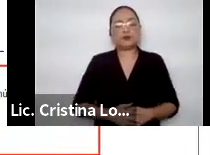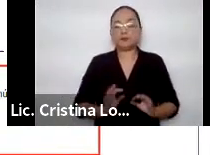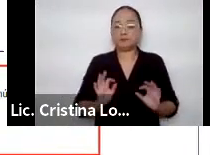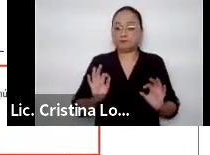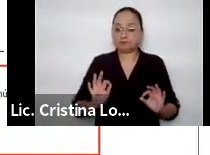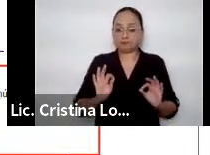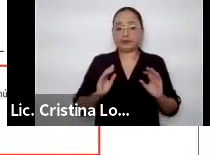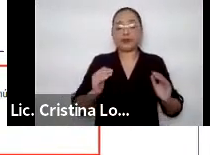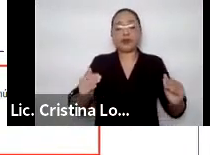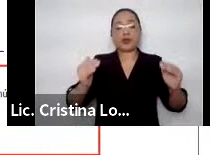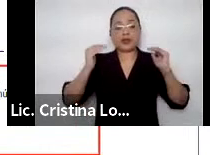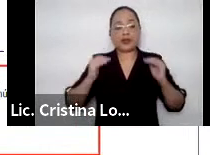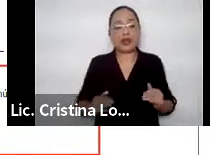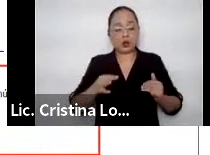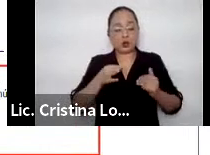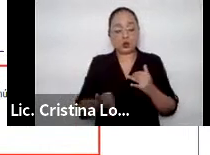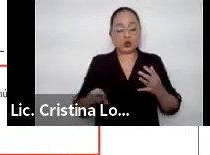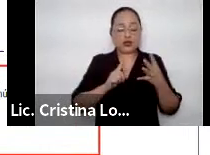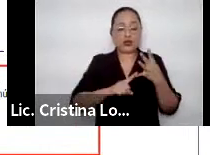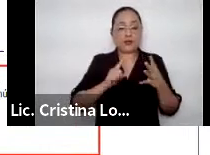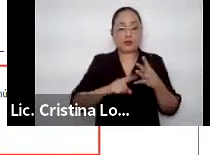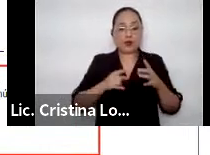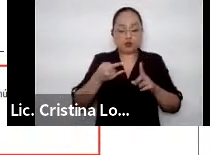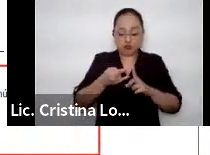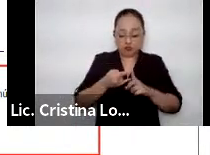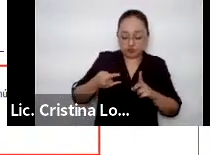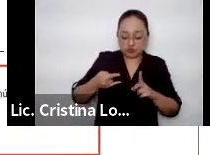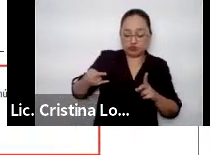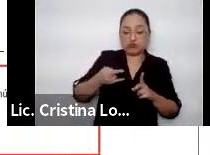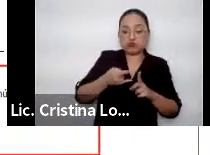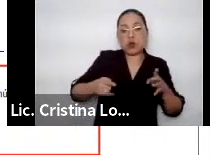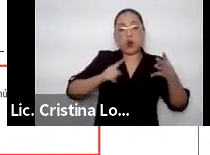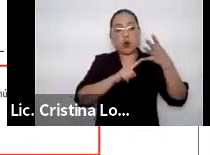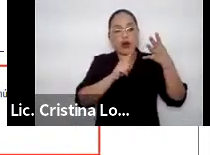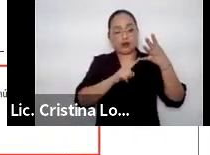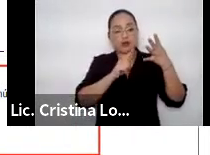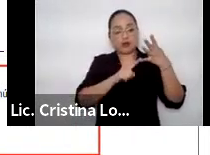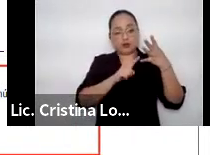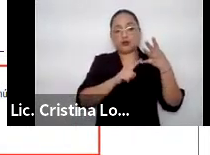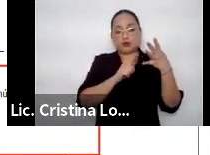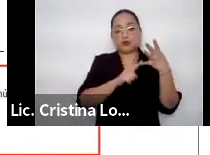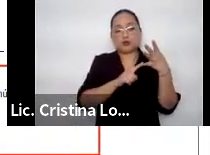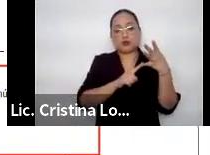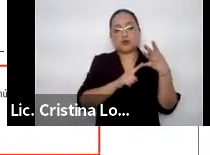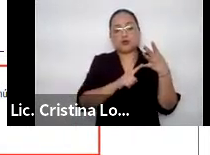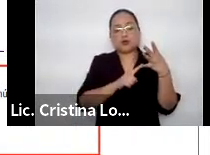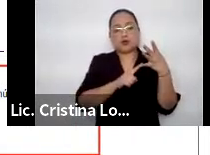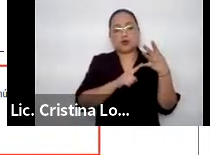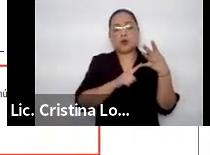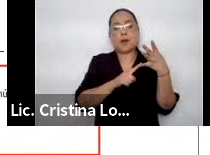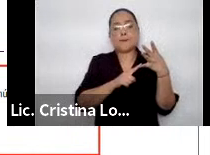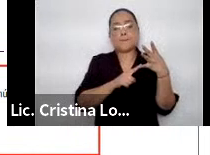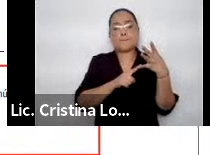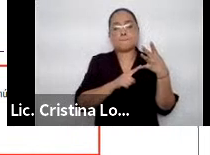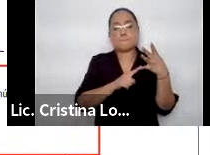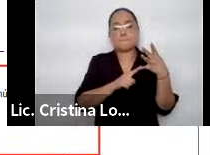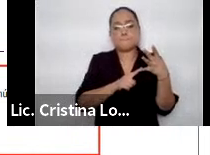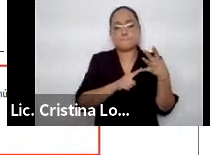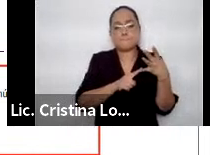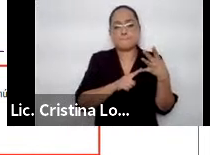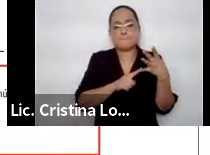¿correcto? Y en la parte inferior, el cuarto gran apartado de